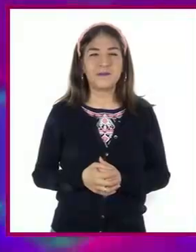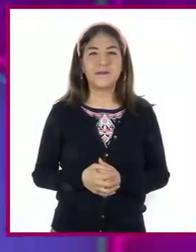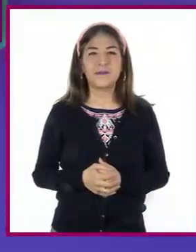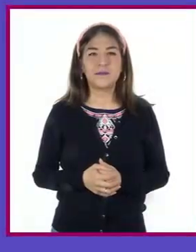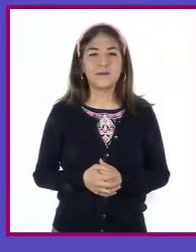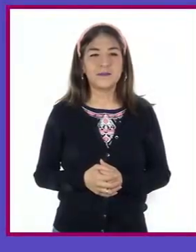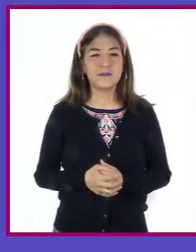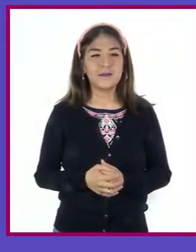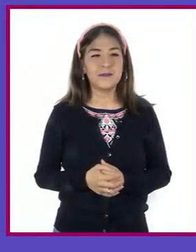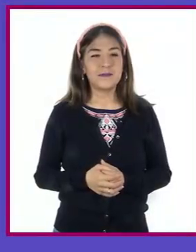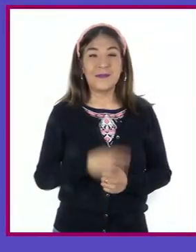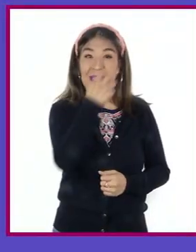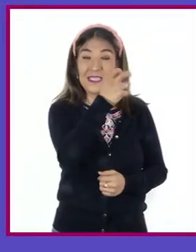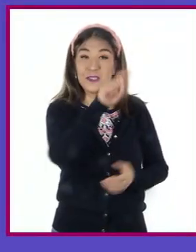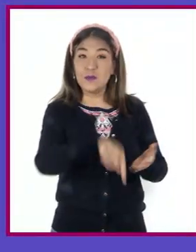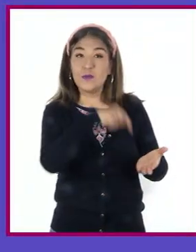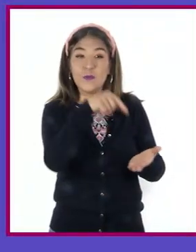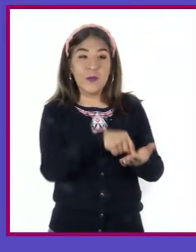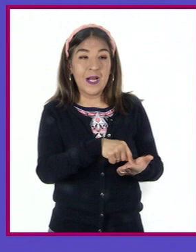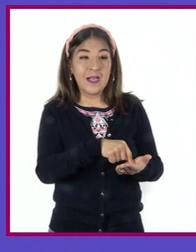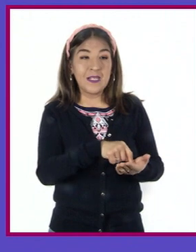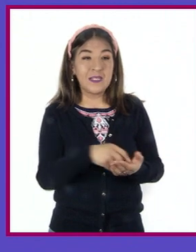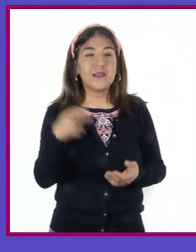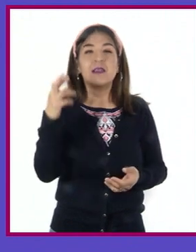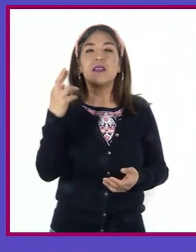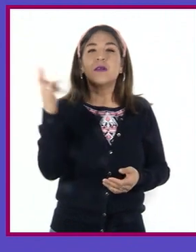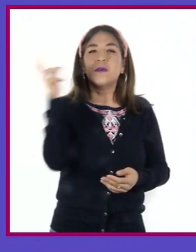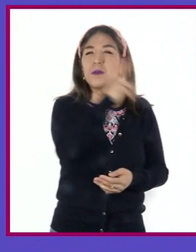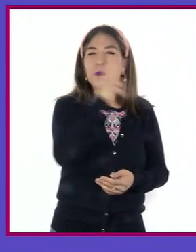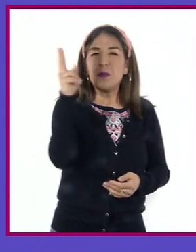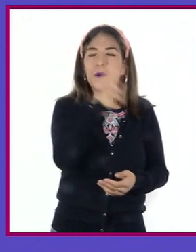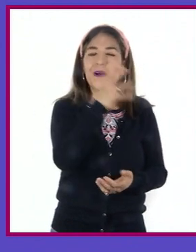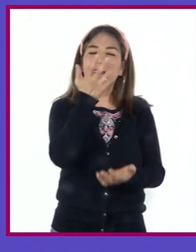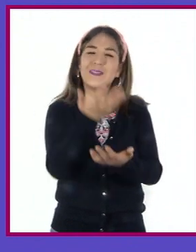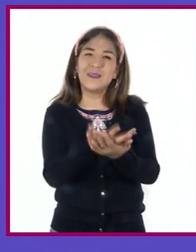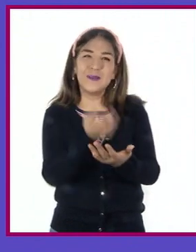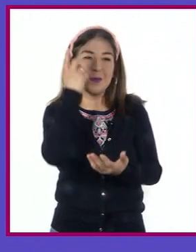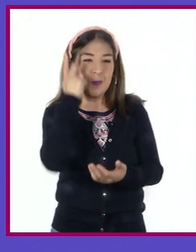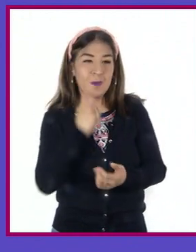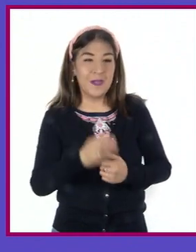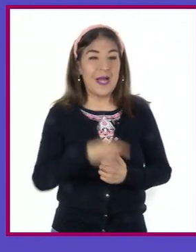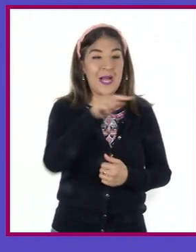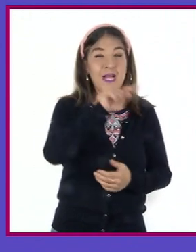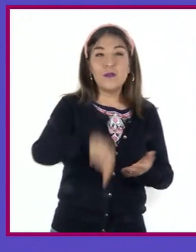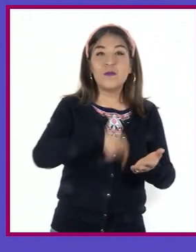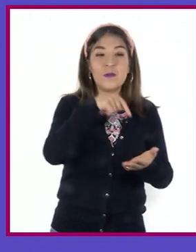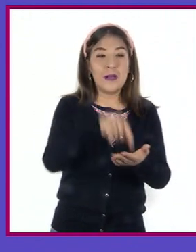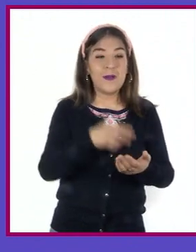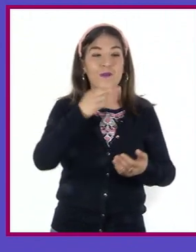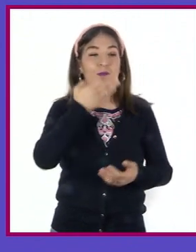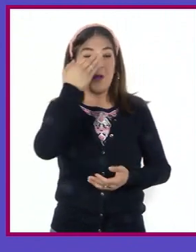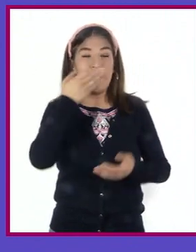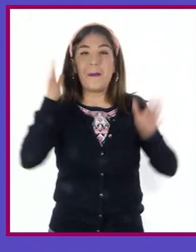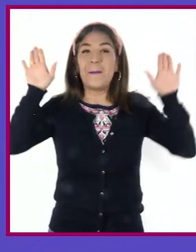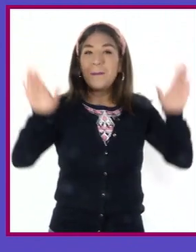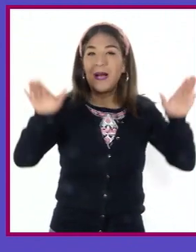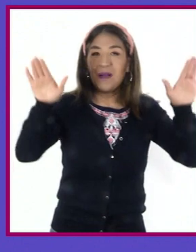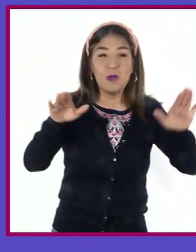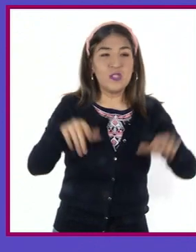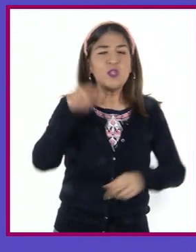pétalo amarillo de las horas encienda de frío sol los ámbitos vacíos. ¿Dónde notas el